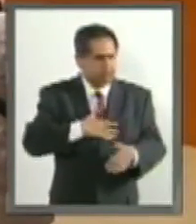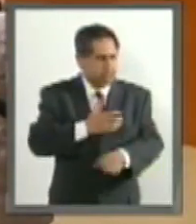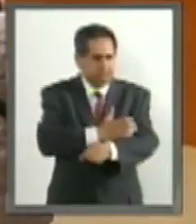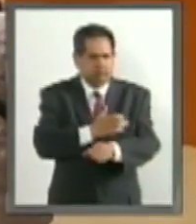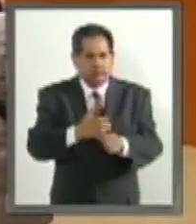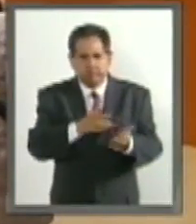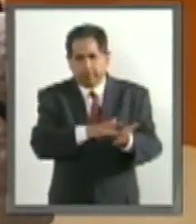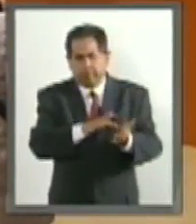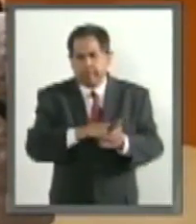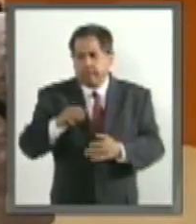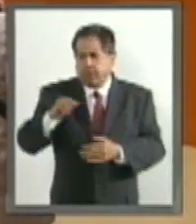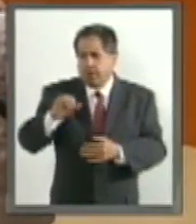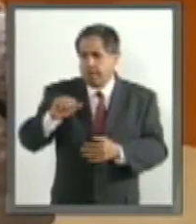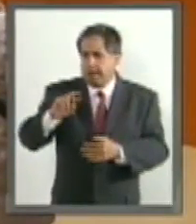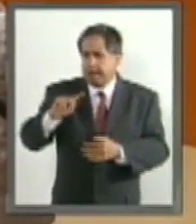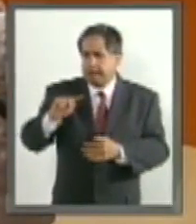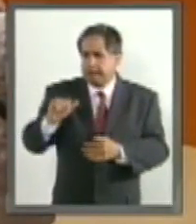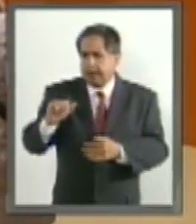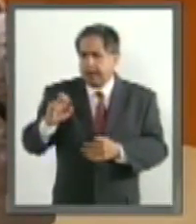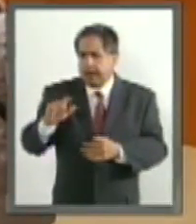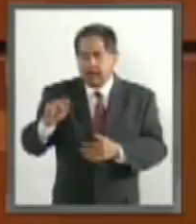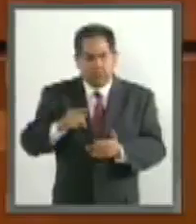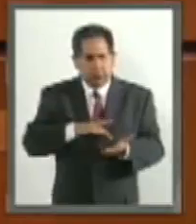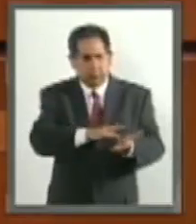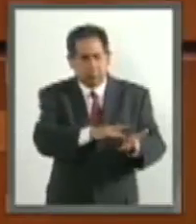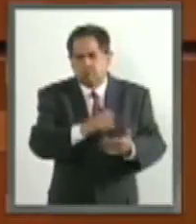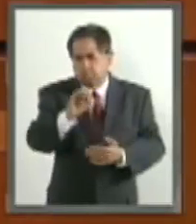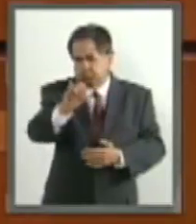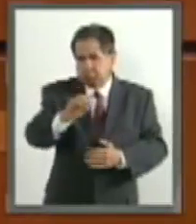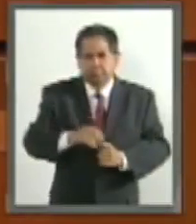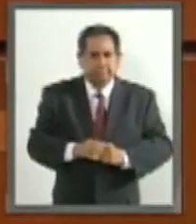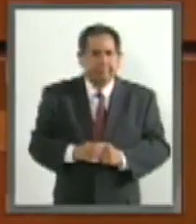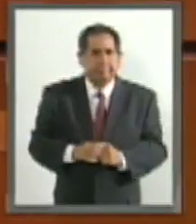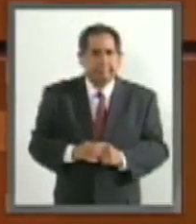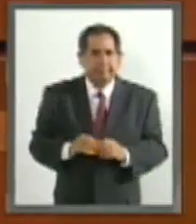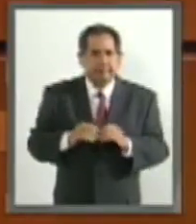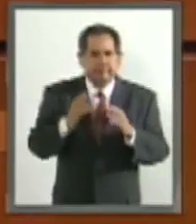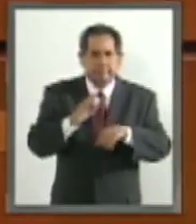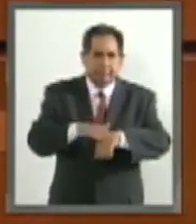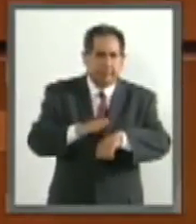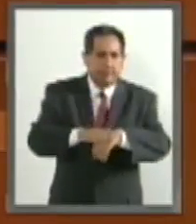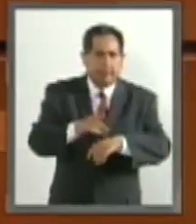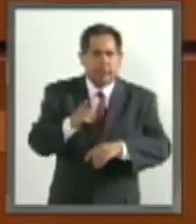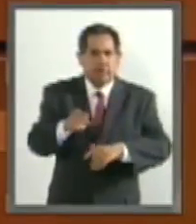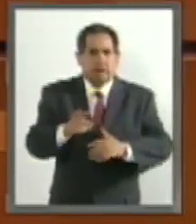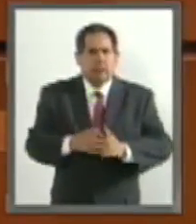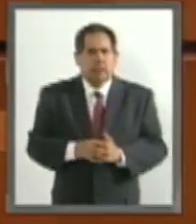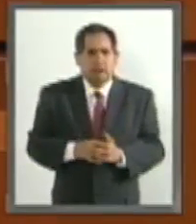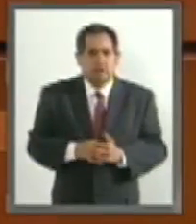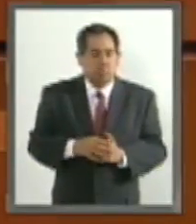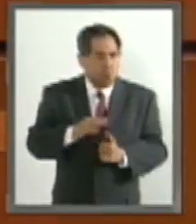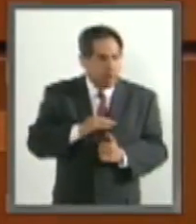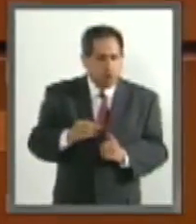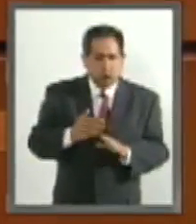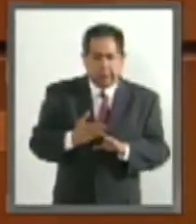martha elena es señalar que podemos prevenir